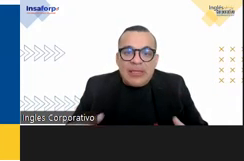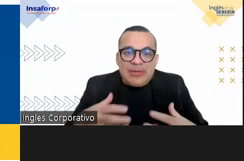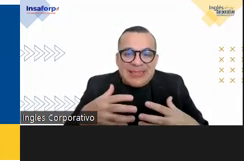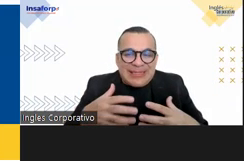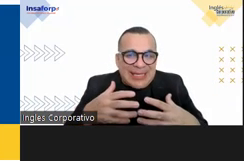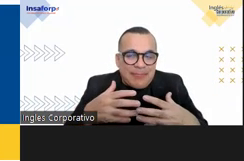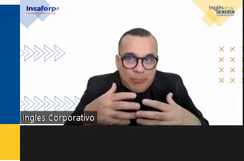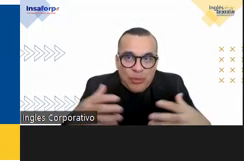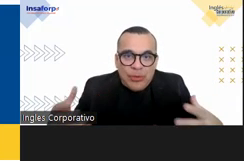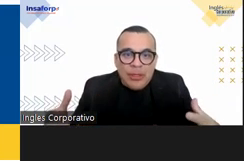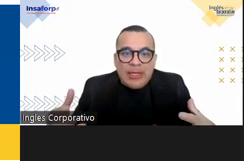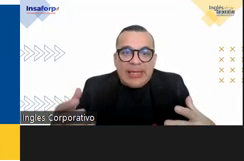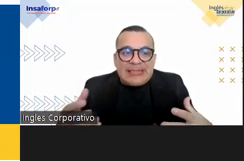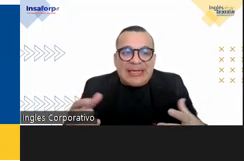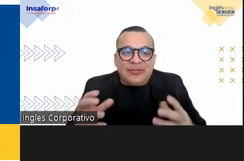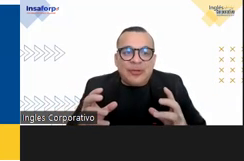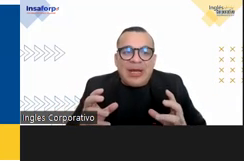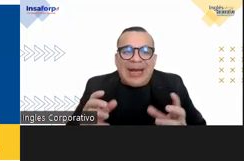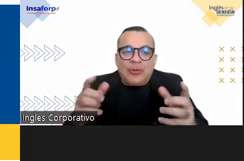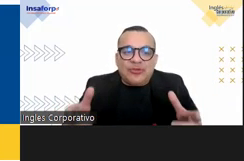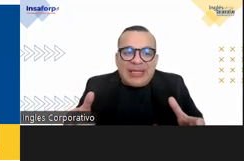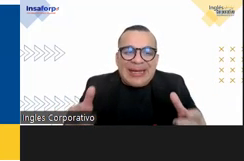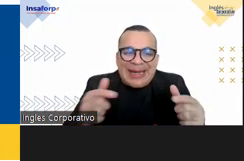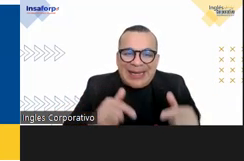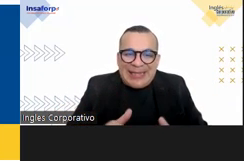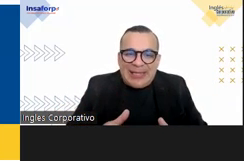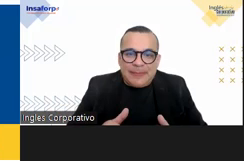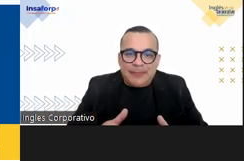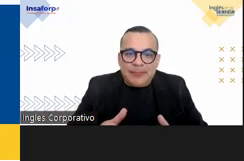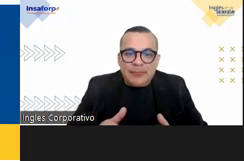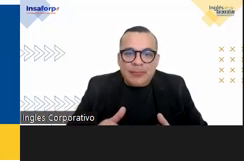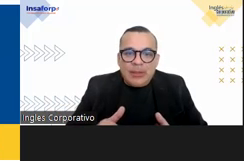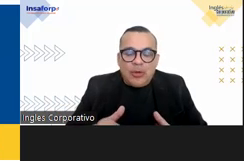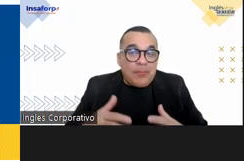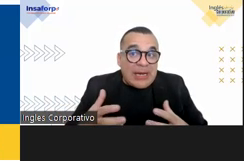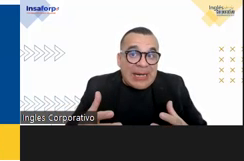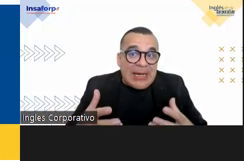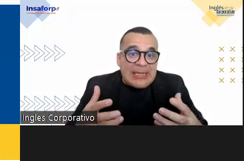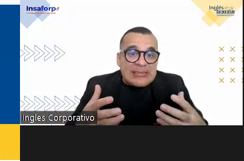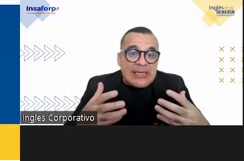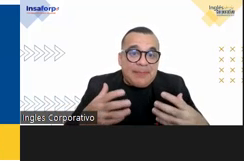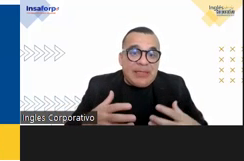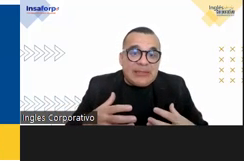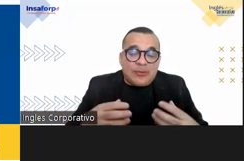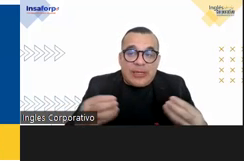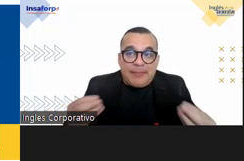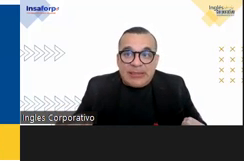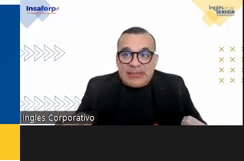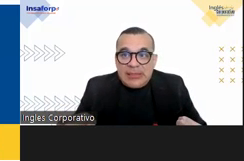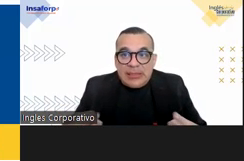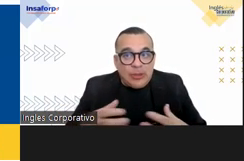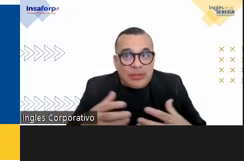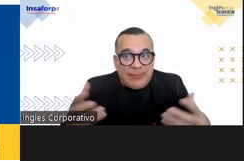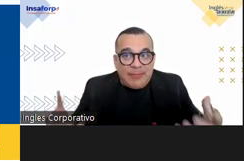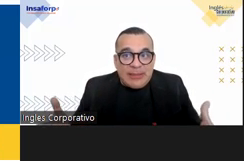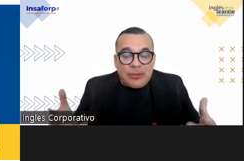establecida y una estrategia muy, en este caso, ajustada a la realidad. Comparar las ventas con las